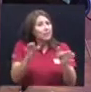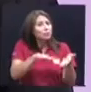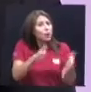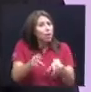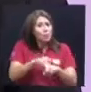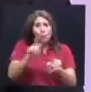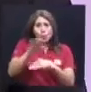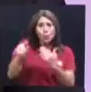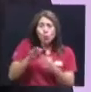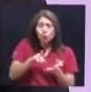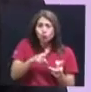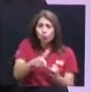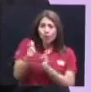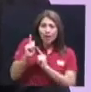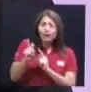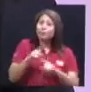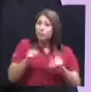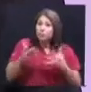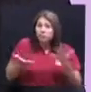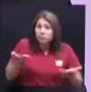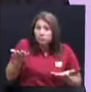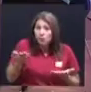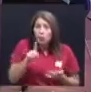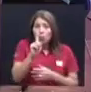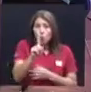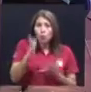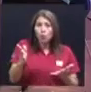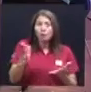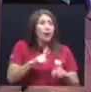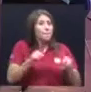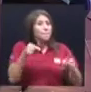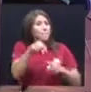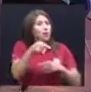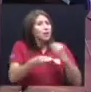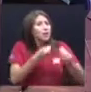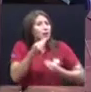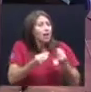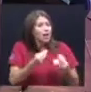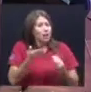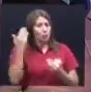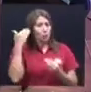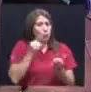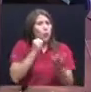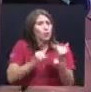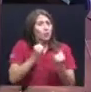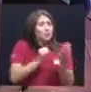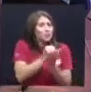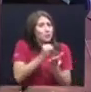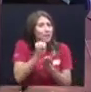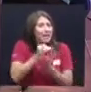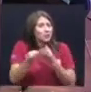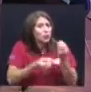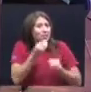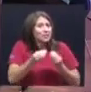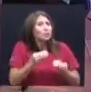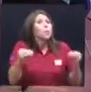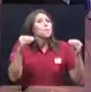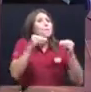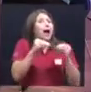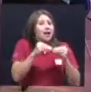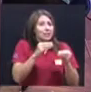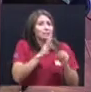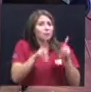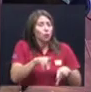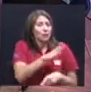son civiles Al fin y al cabo o sea uno y que además no lo mataron los palestinos según las últimas investigaciones qué pasa con estos muchachos